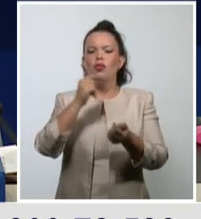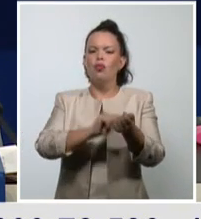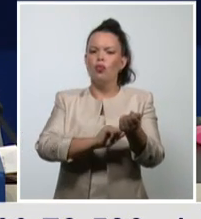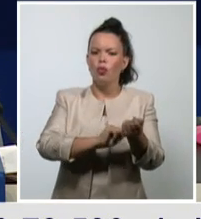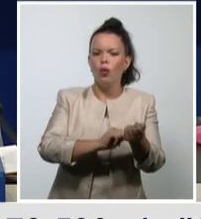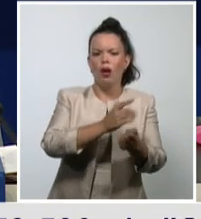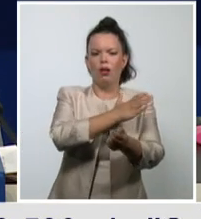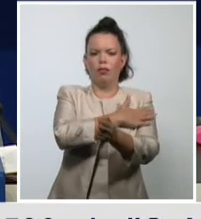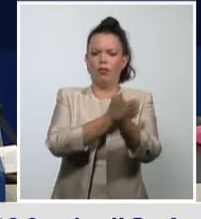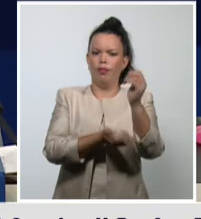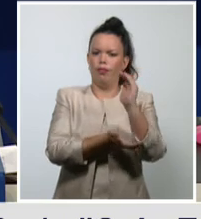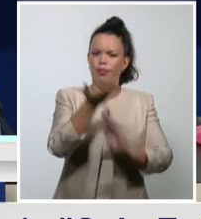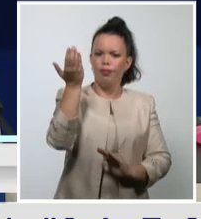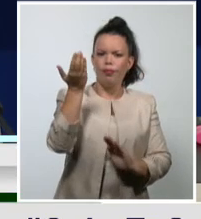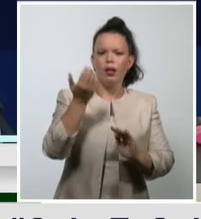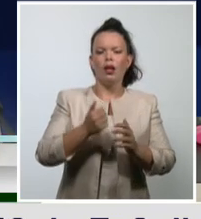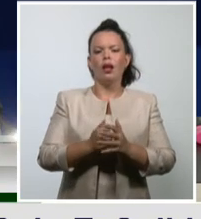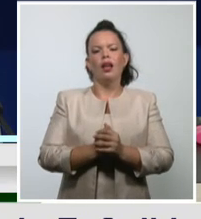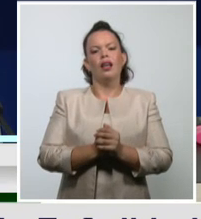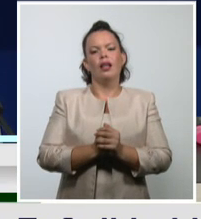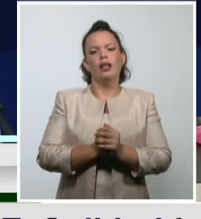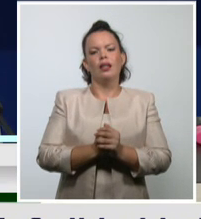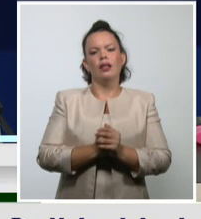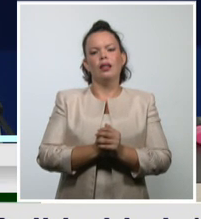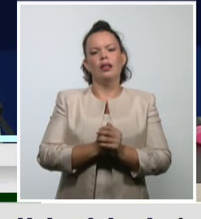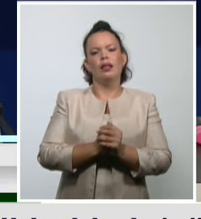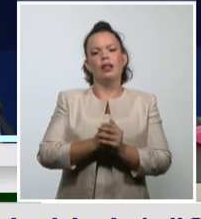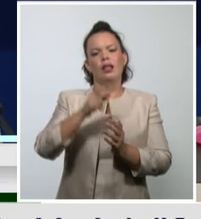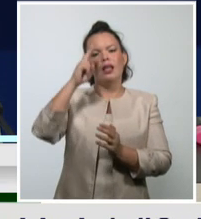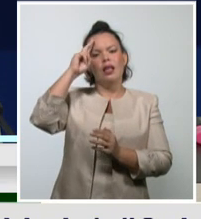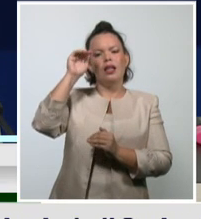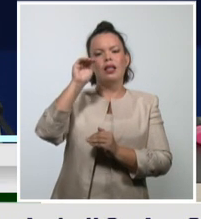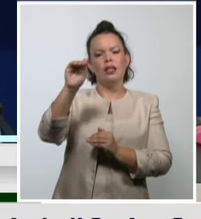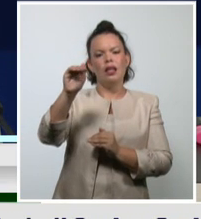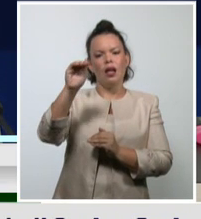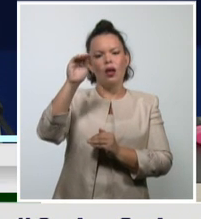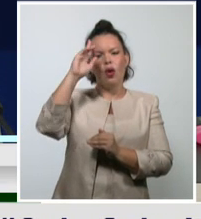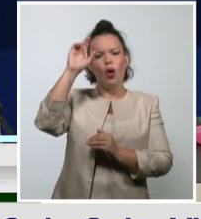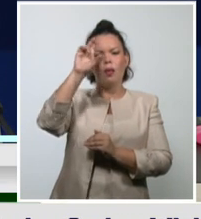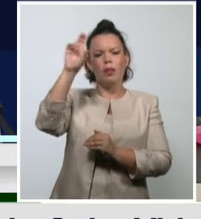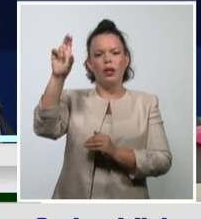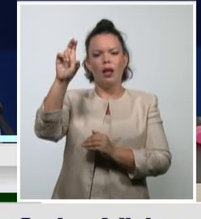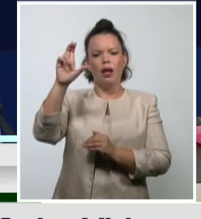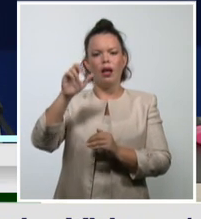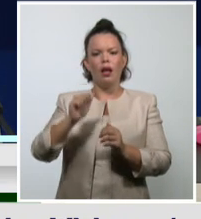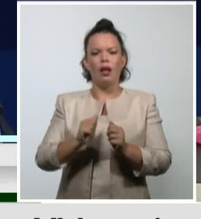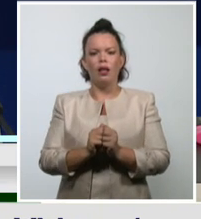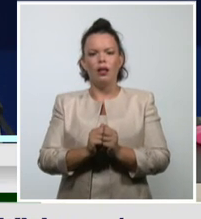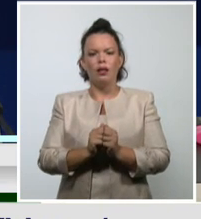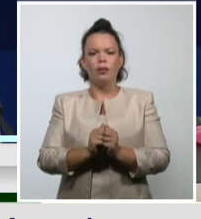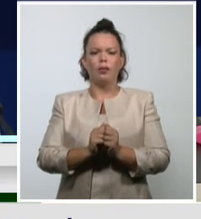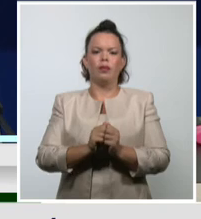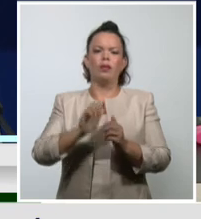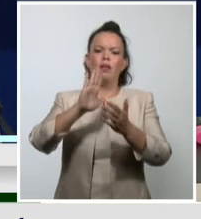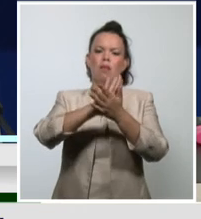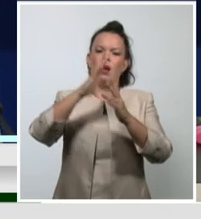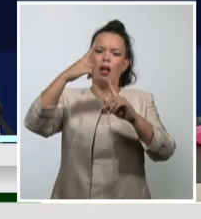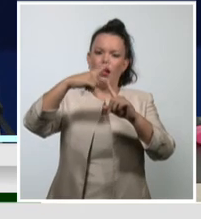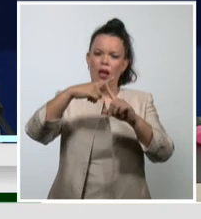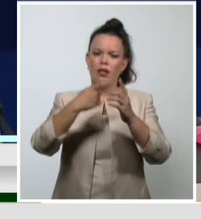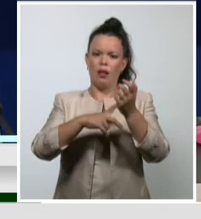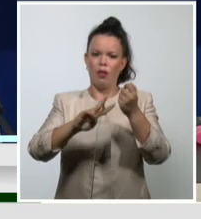arterial, que se encontraba ingresado en el hospital Julio Aristegui de Cárdenas en Matanzas,